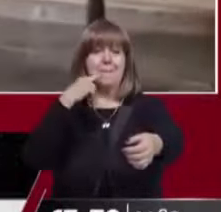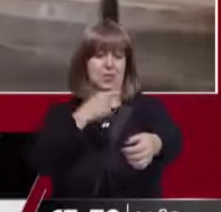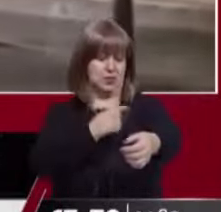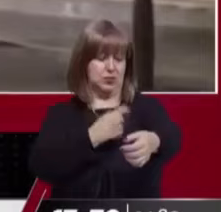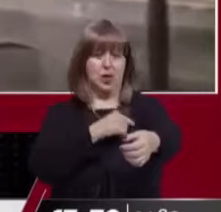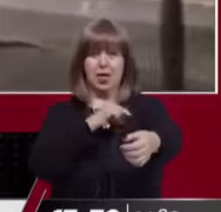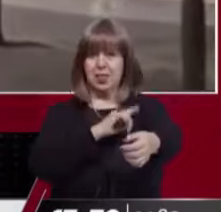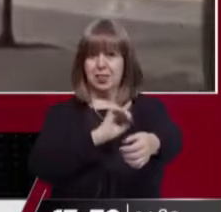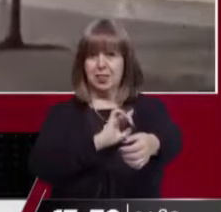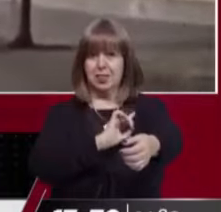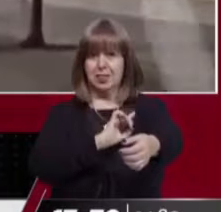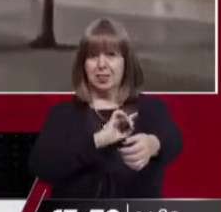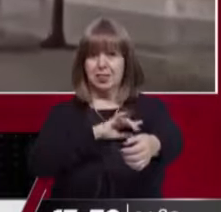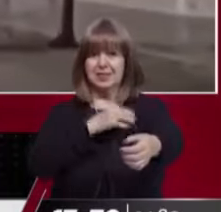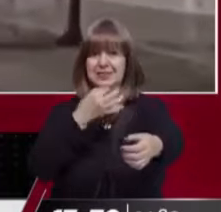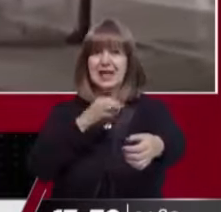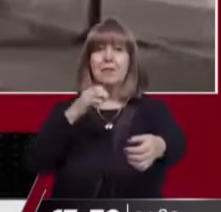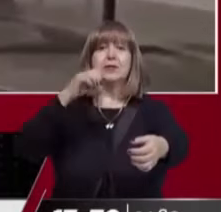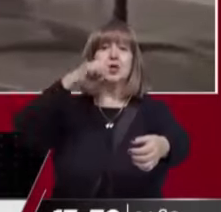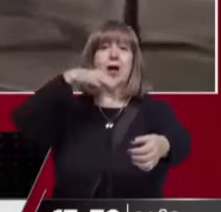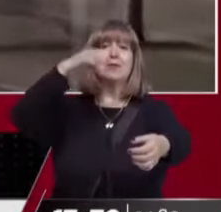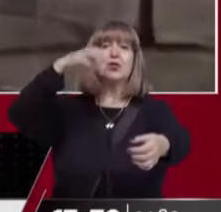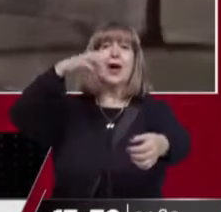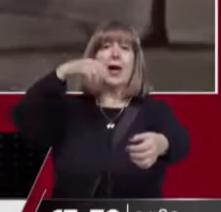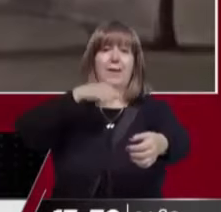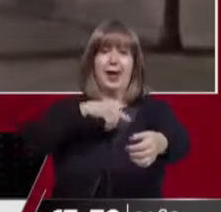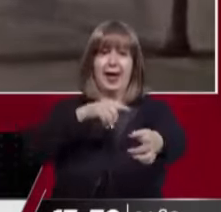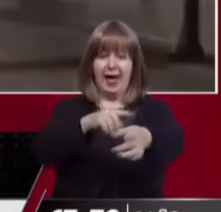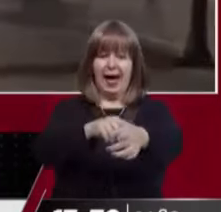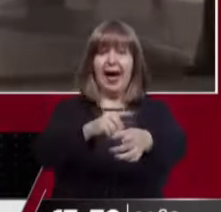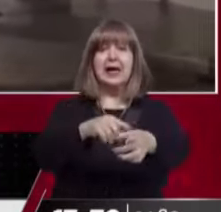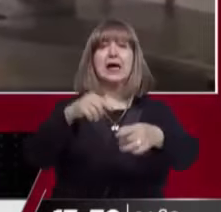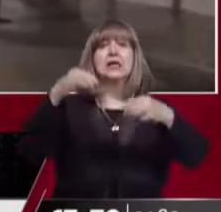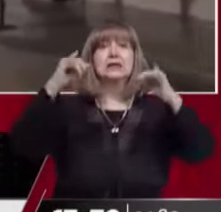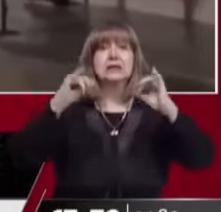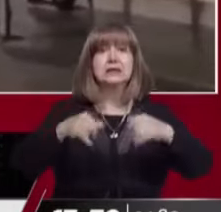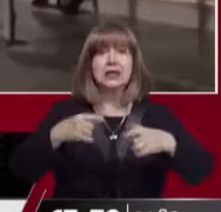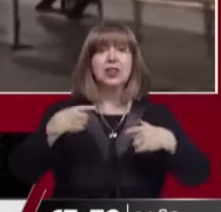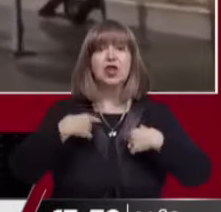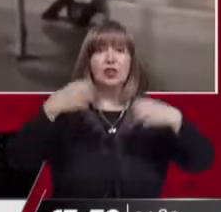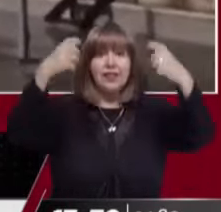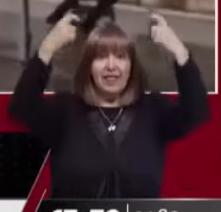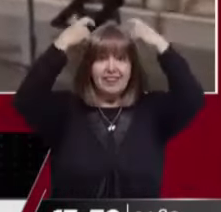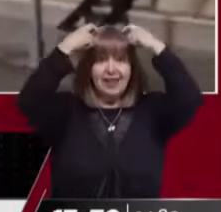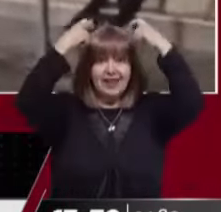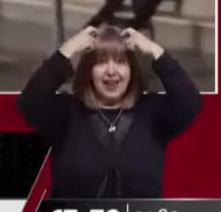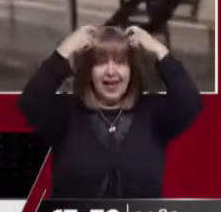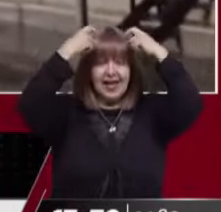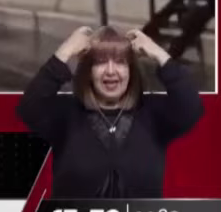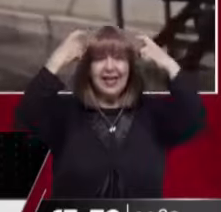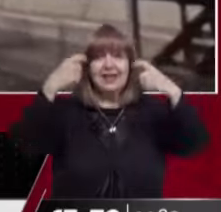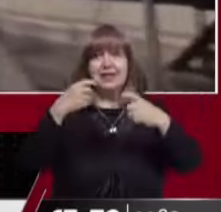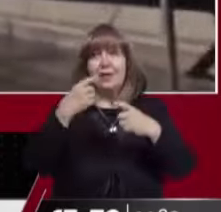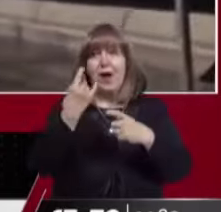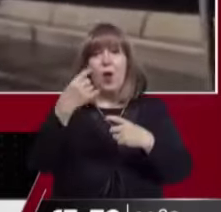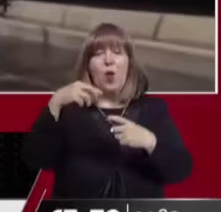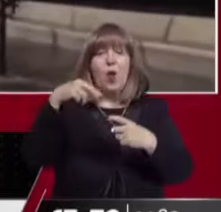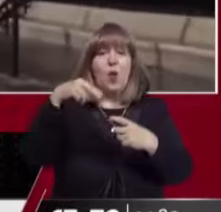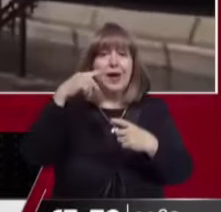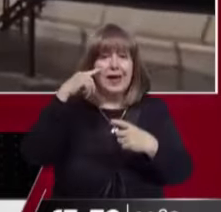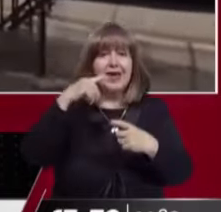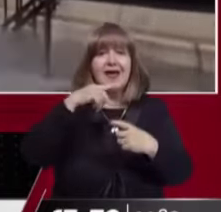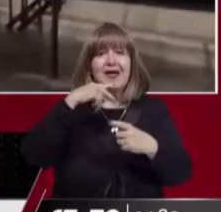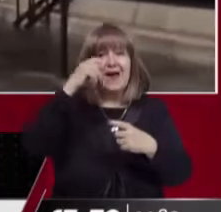franja central de la península, donde sí están los parques de diversiones de Disney y Universal, o Universal,